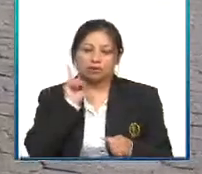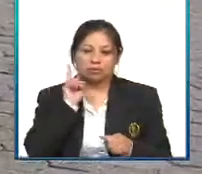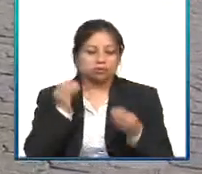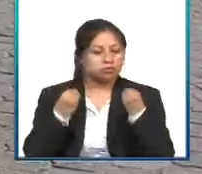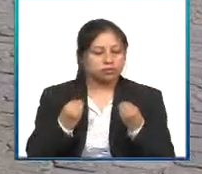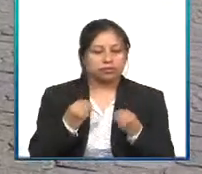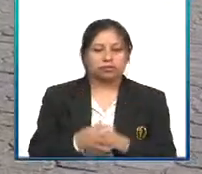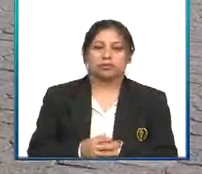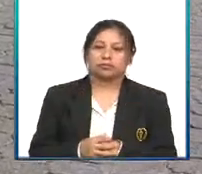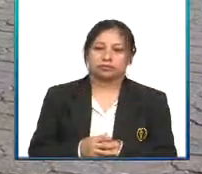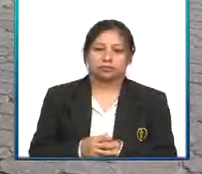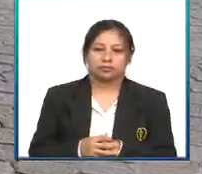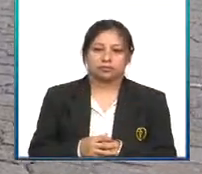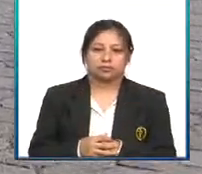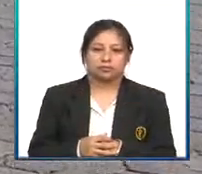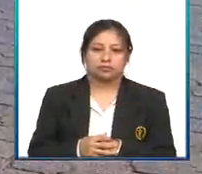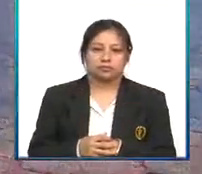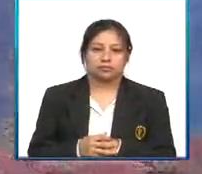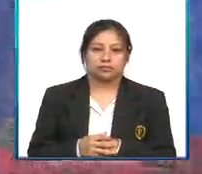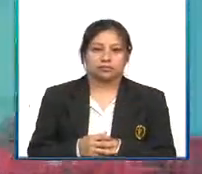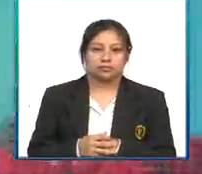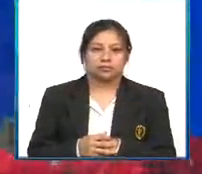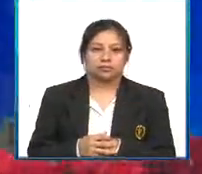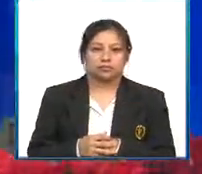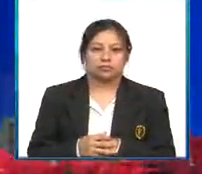en el pasaje.